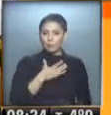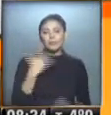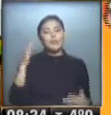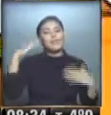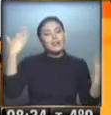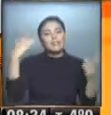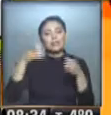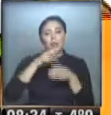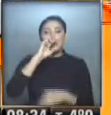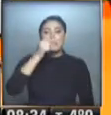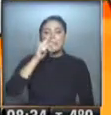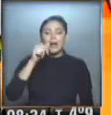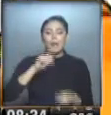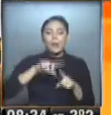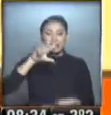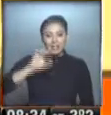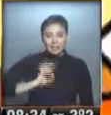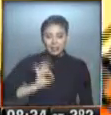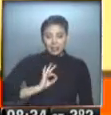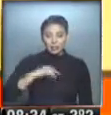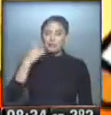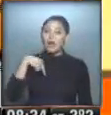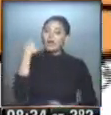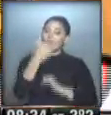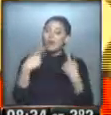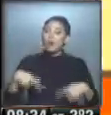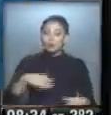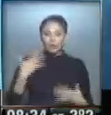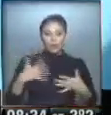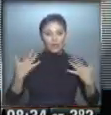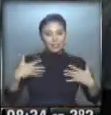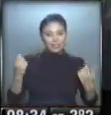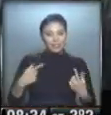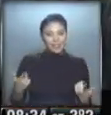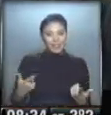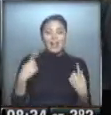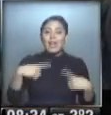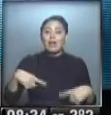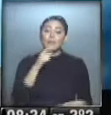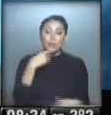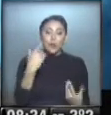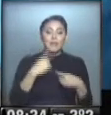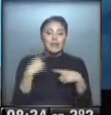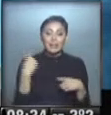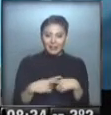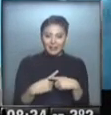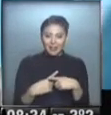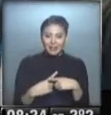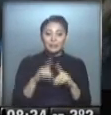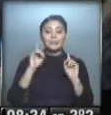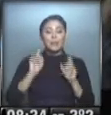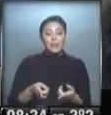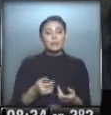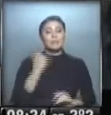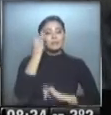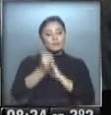para Pacapaca por esos 3 años. Y ya que hablamos de cosas que nos ponen contentos y que son cosas como para festejar, también